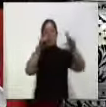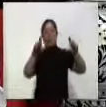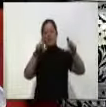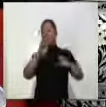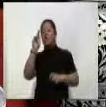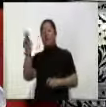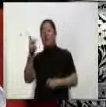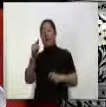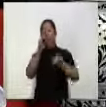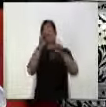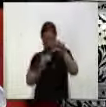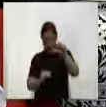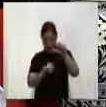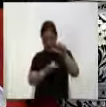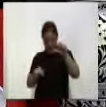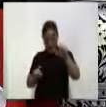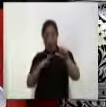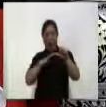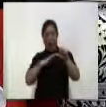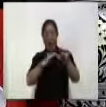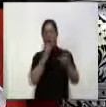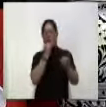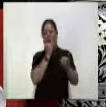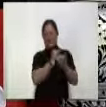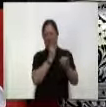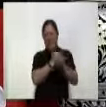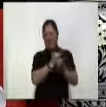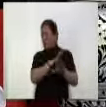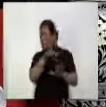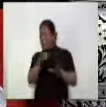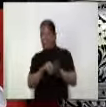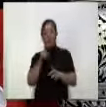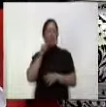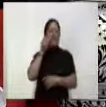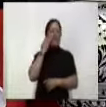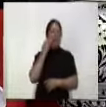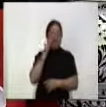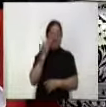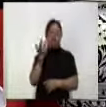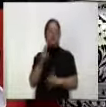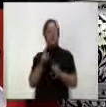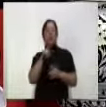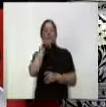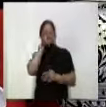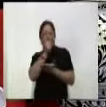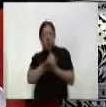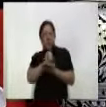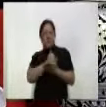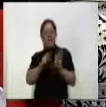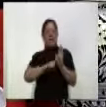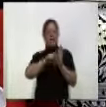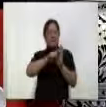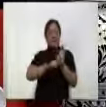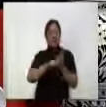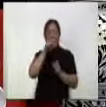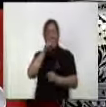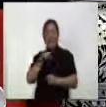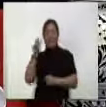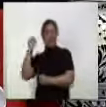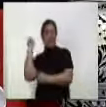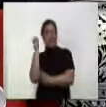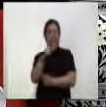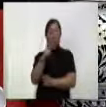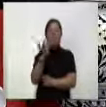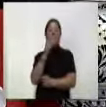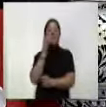la parte de abajo van a tener todas las redes sociales, tanto como Facebook, Twitter, Instagram, incluso está Telegram y WhatsApp para que